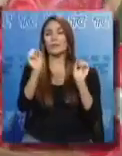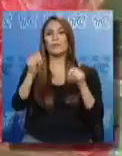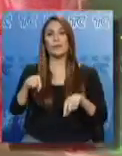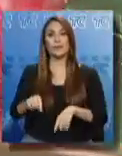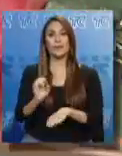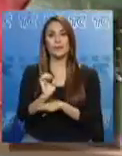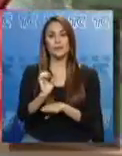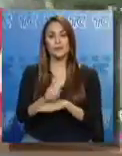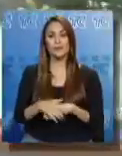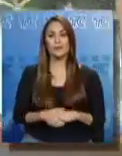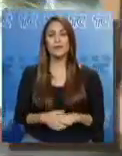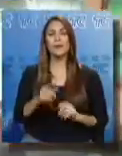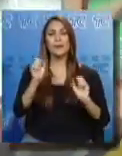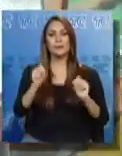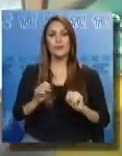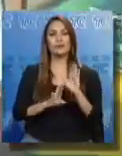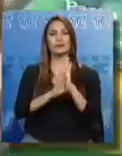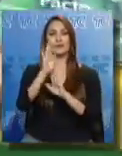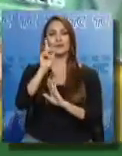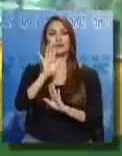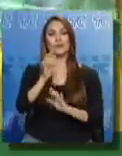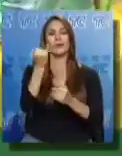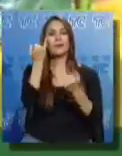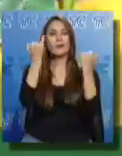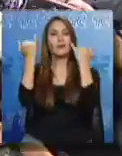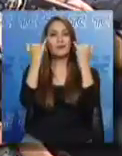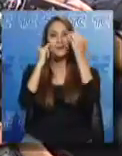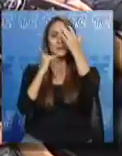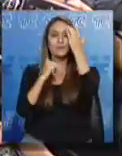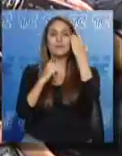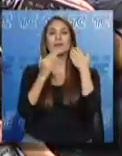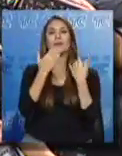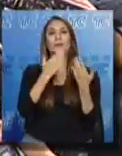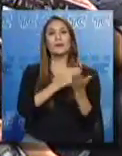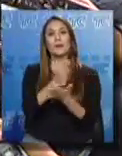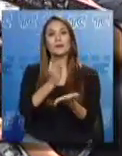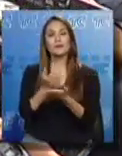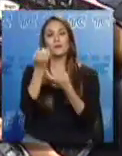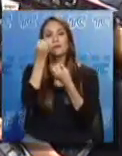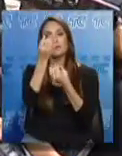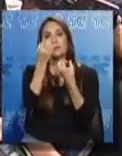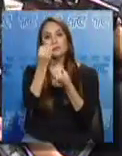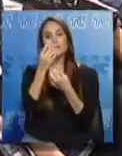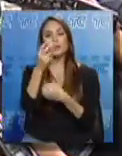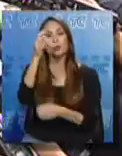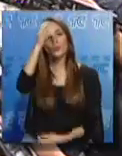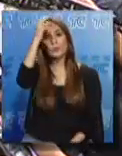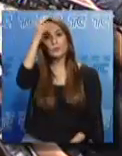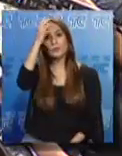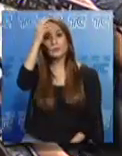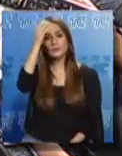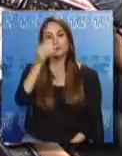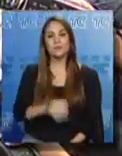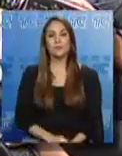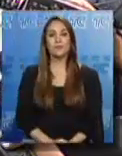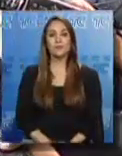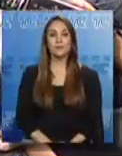país puedan desarrollar sus emprendimientos. Representan acceso a la sociedad de la información y a la sociedad del conocimiento.